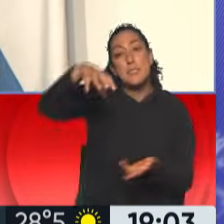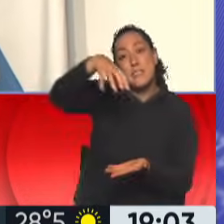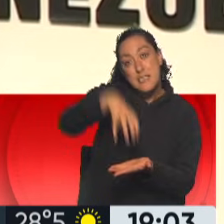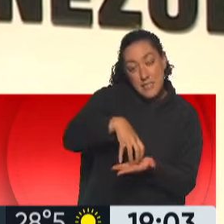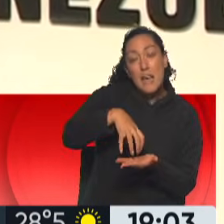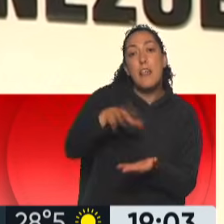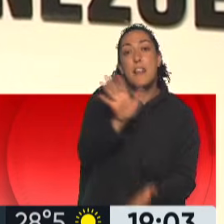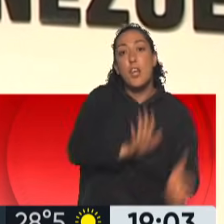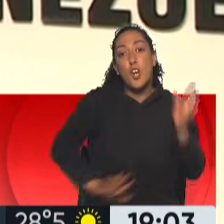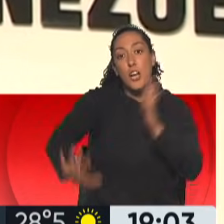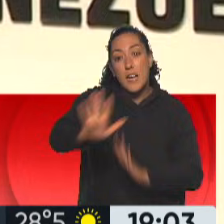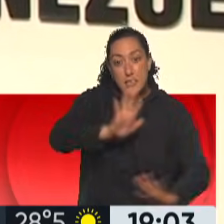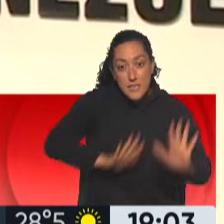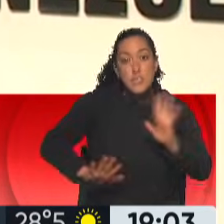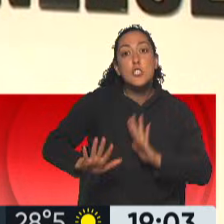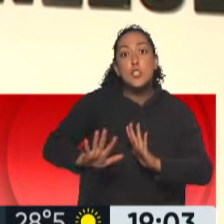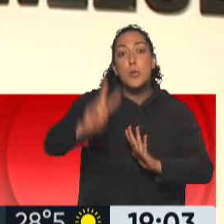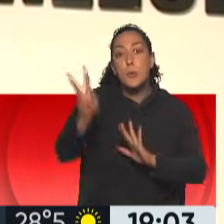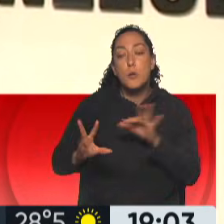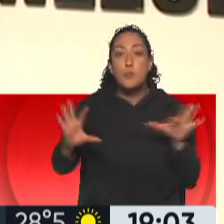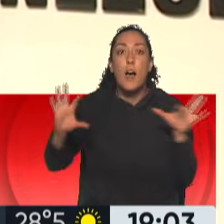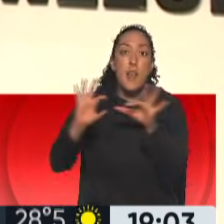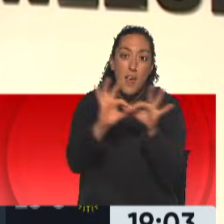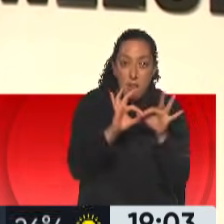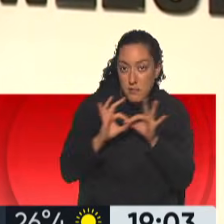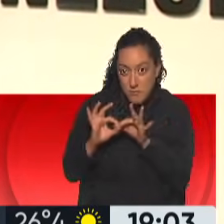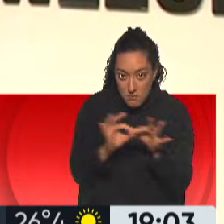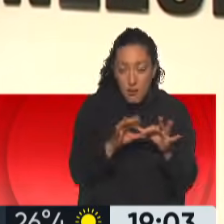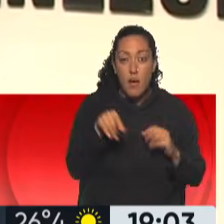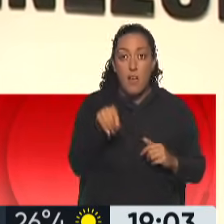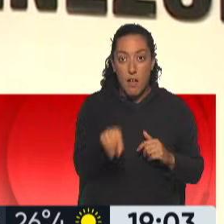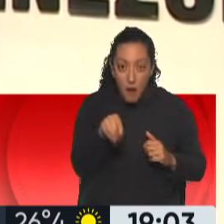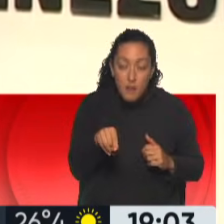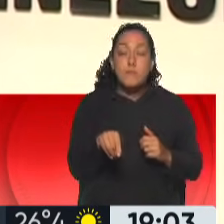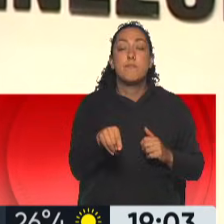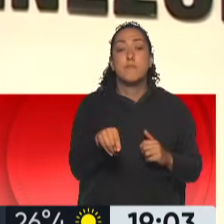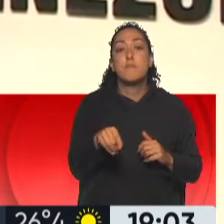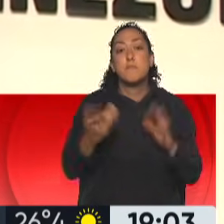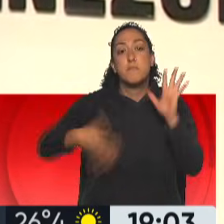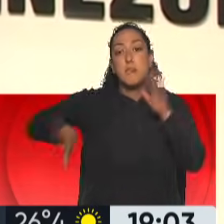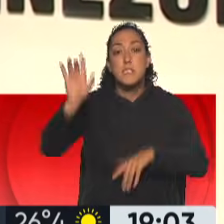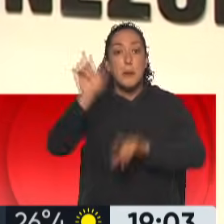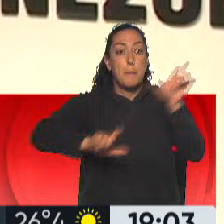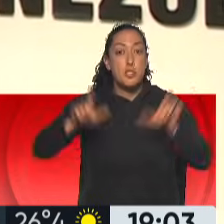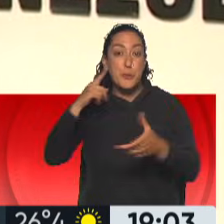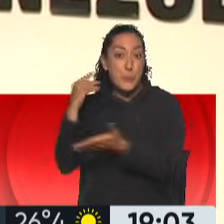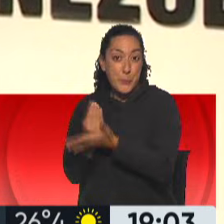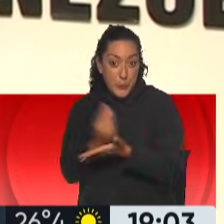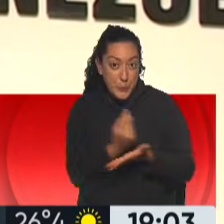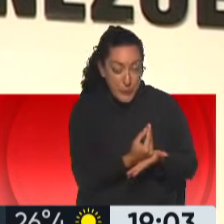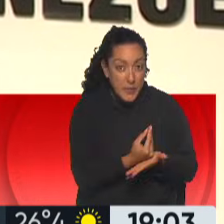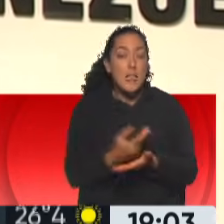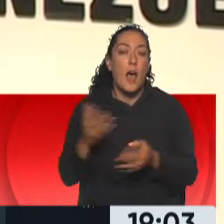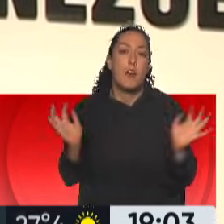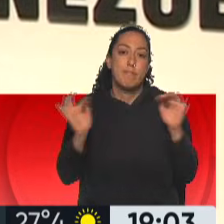de la organización Alianza por Venezuela, donde es todo el tiempo acá visitada por los residentes